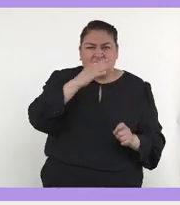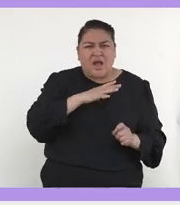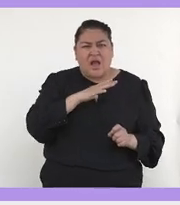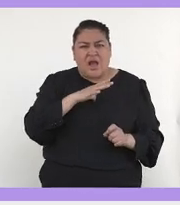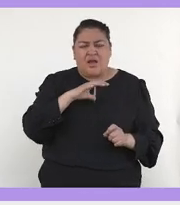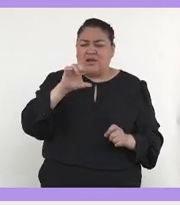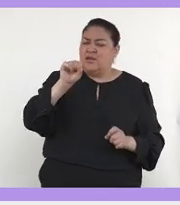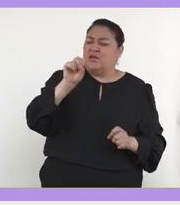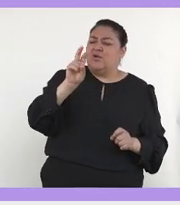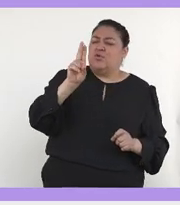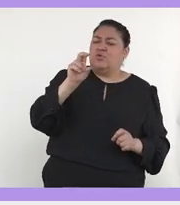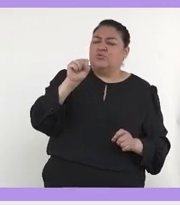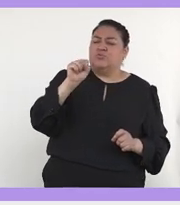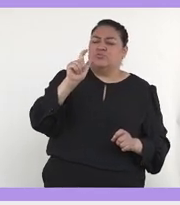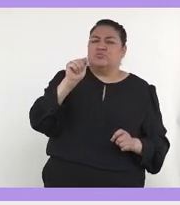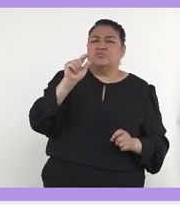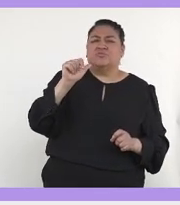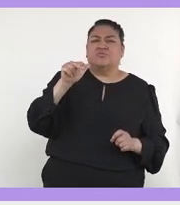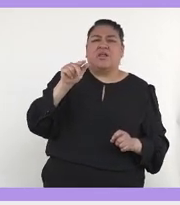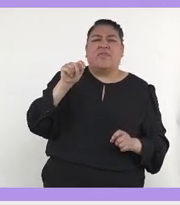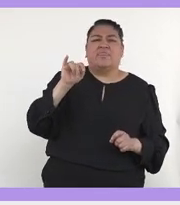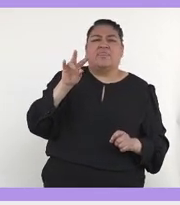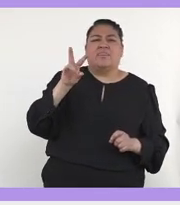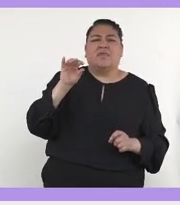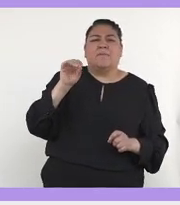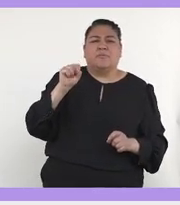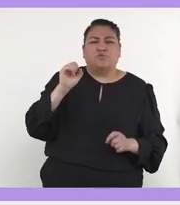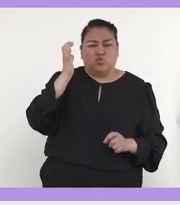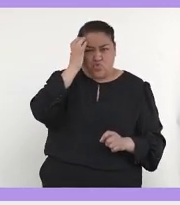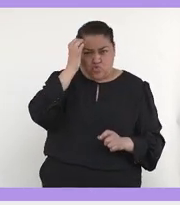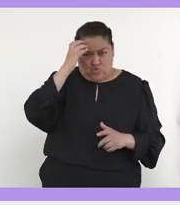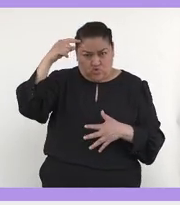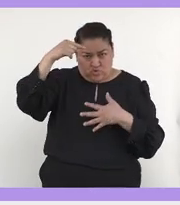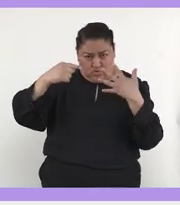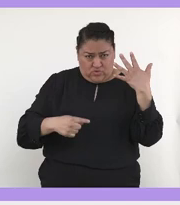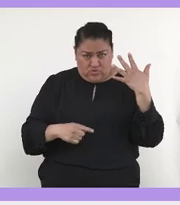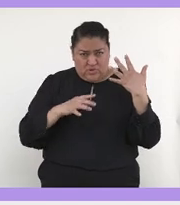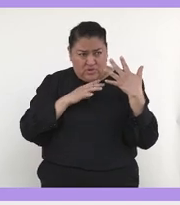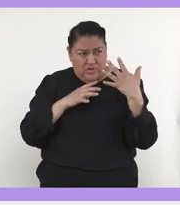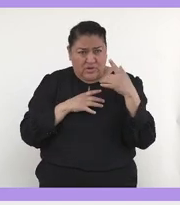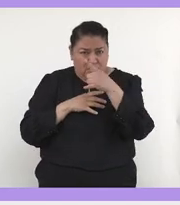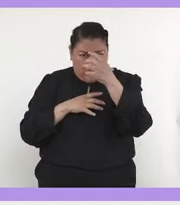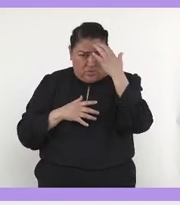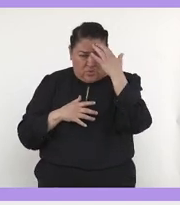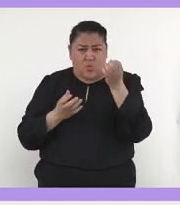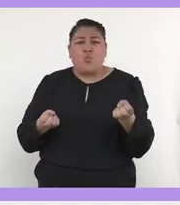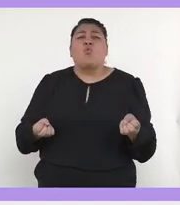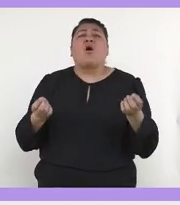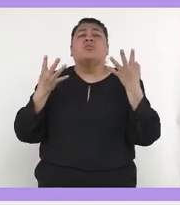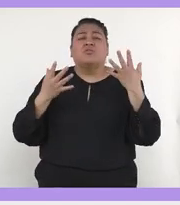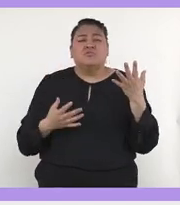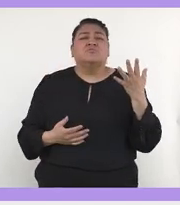de sustantivo hay Ándale Esta sí nadie supo No nadie